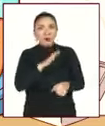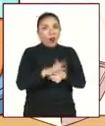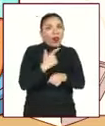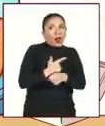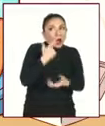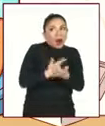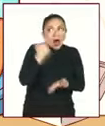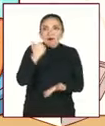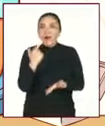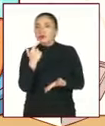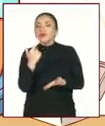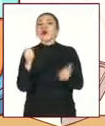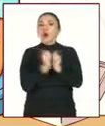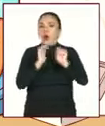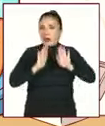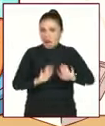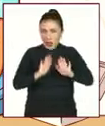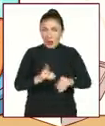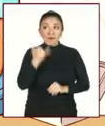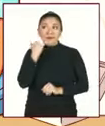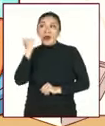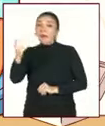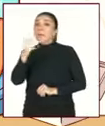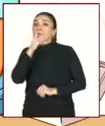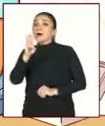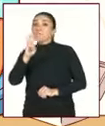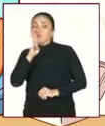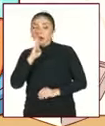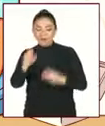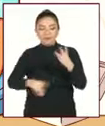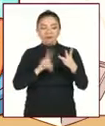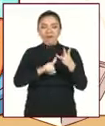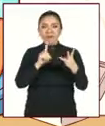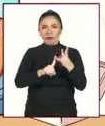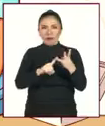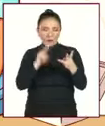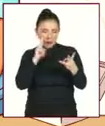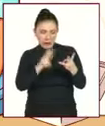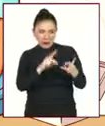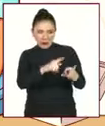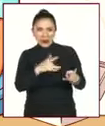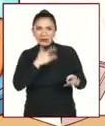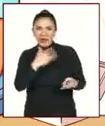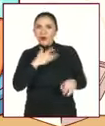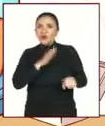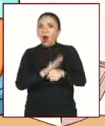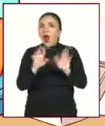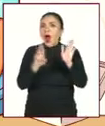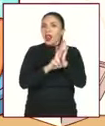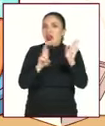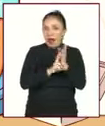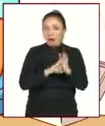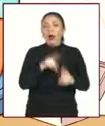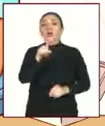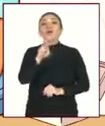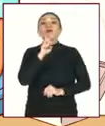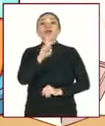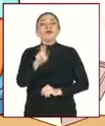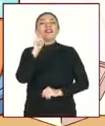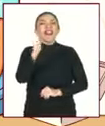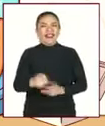calma, llamar a los padres del alumno, reconocer los signos de alarma. Y ustedes respondieron lo